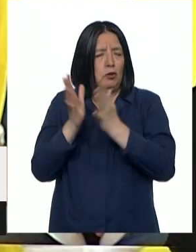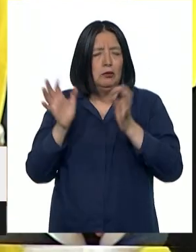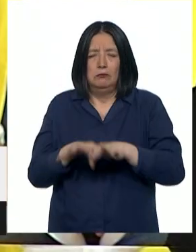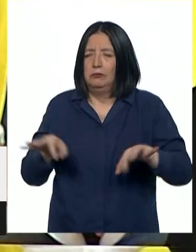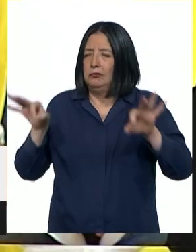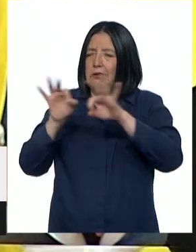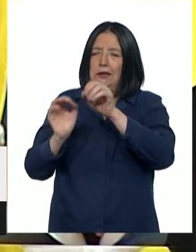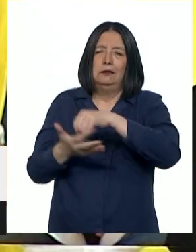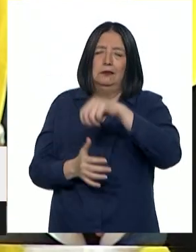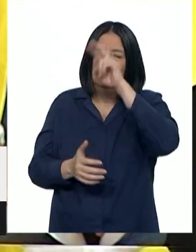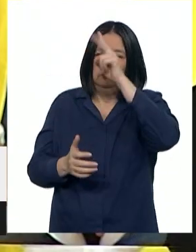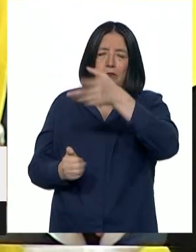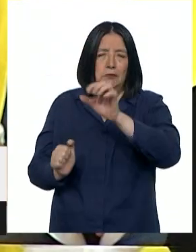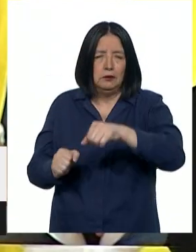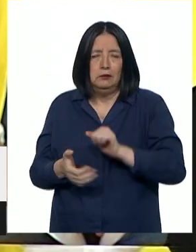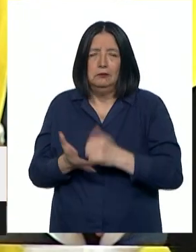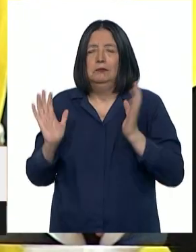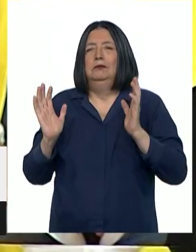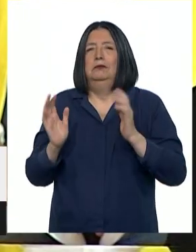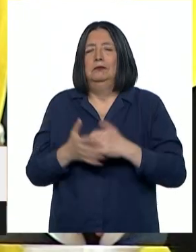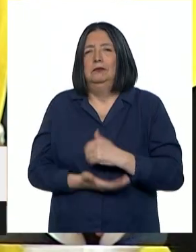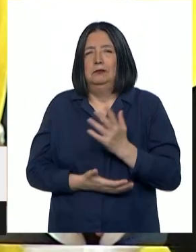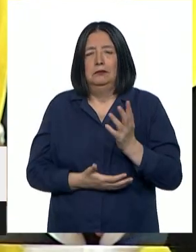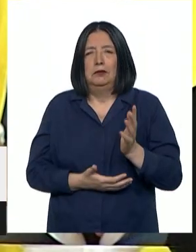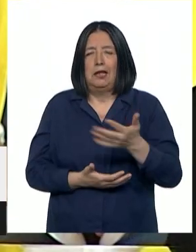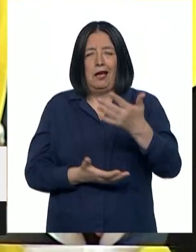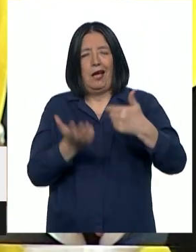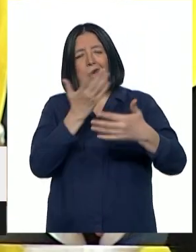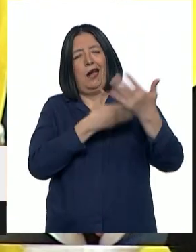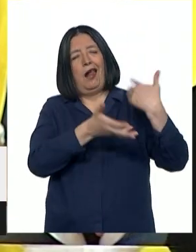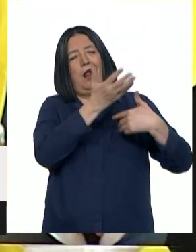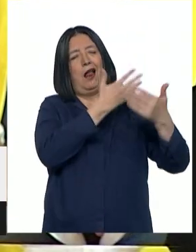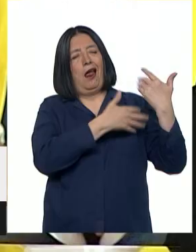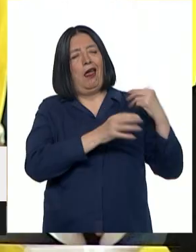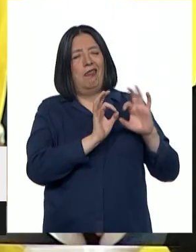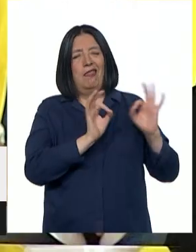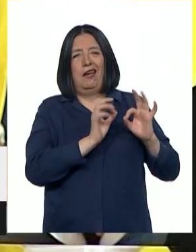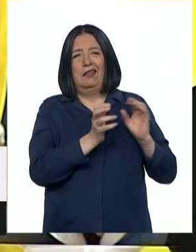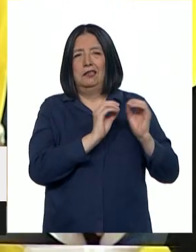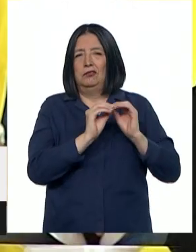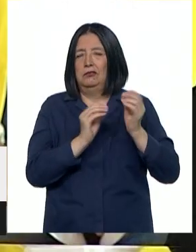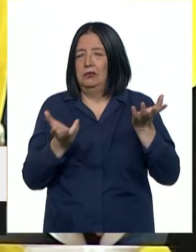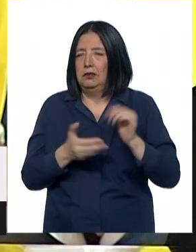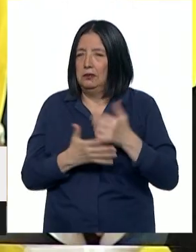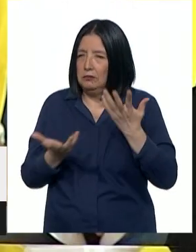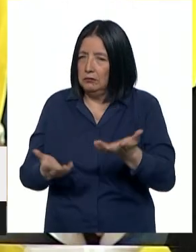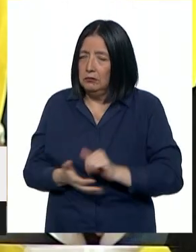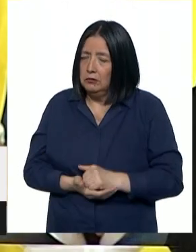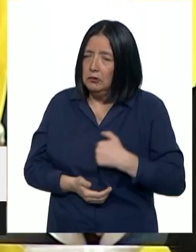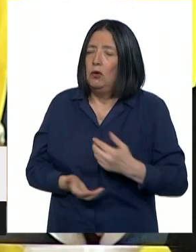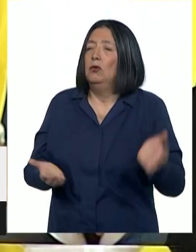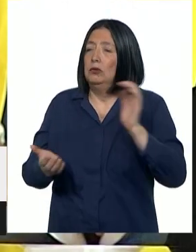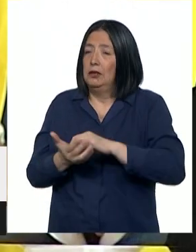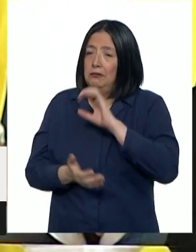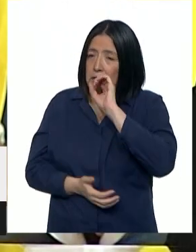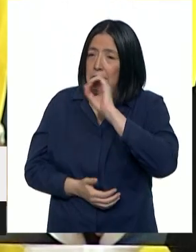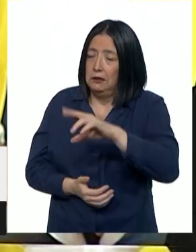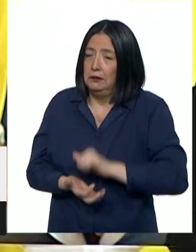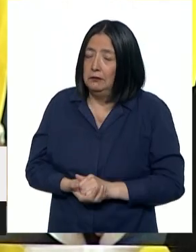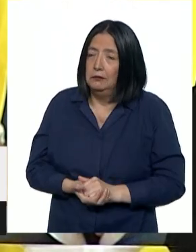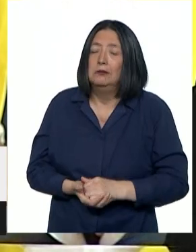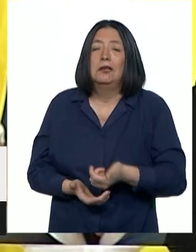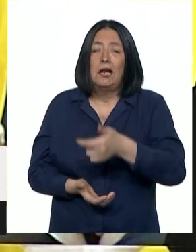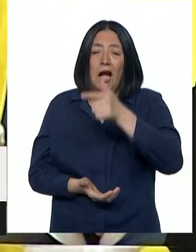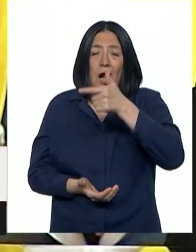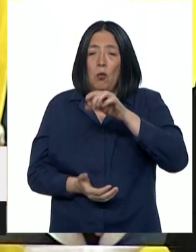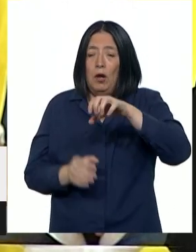trascendentales del Perú, históricamente no atendidos. Reitero, como es el tema de